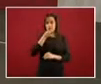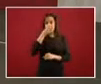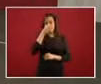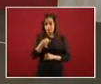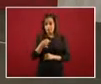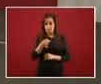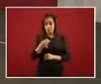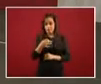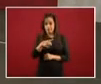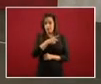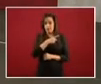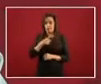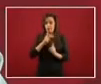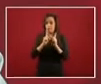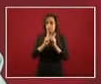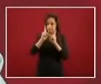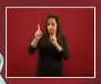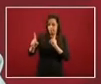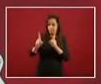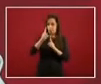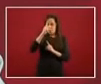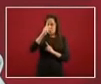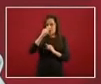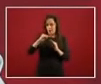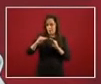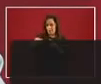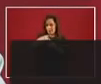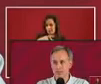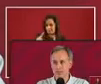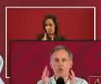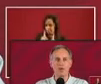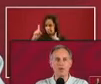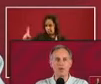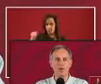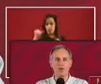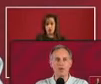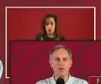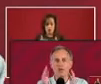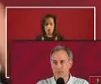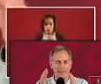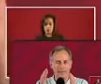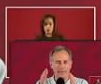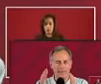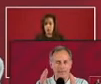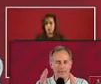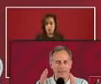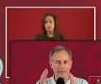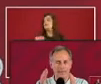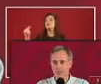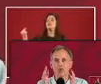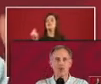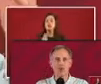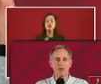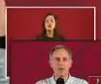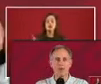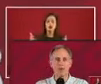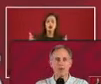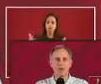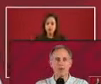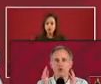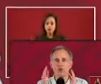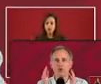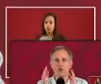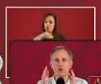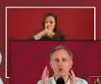Nacional de Sana Distancia, que necesitan ser aplicadas al mismo tiempo por